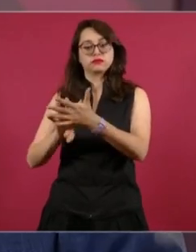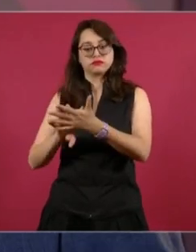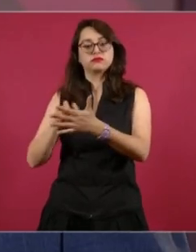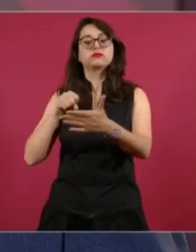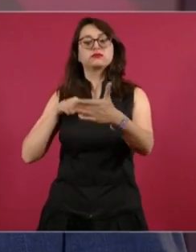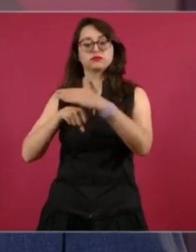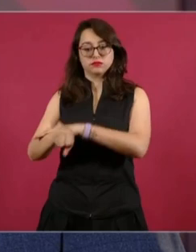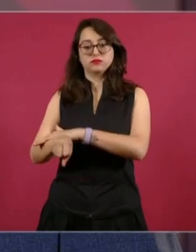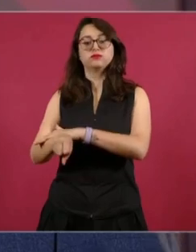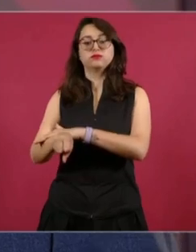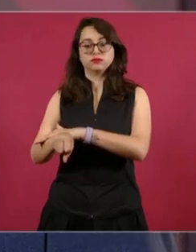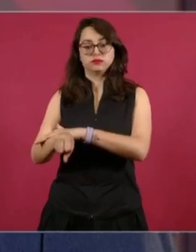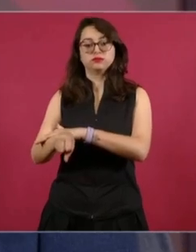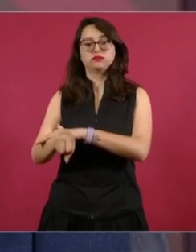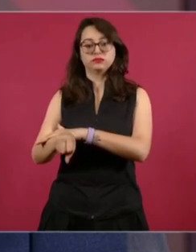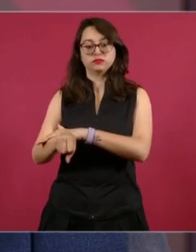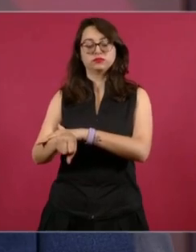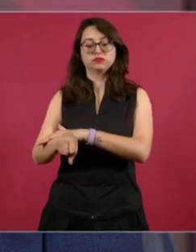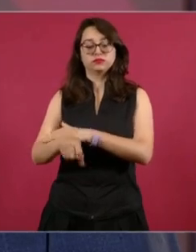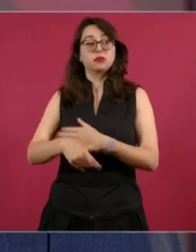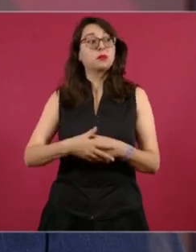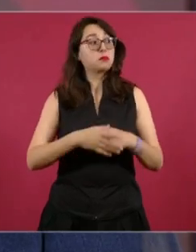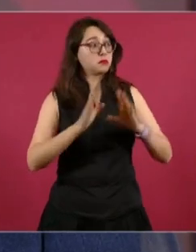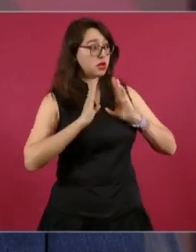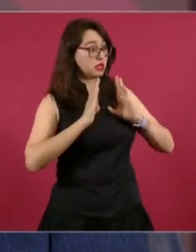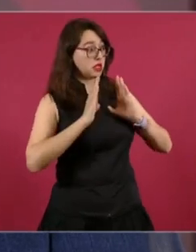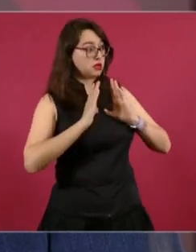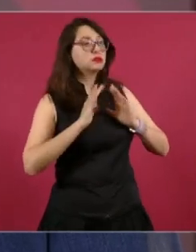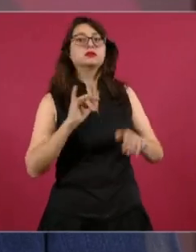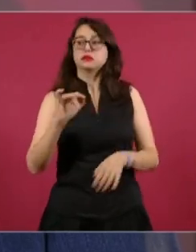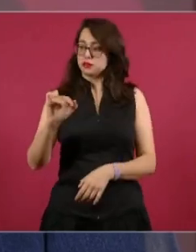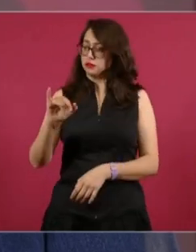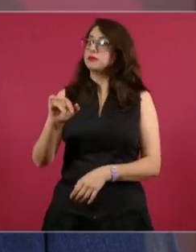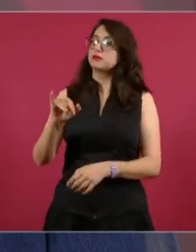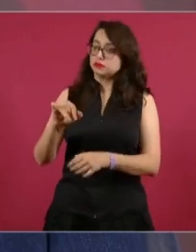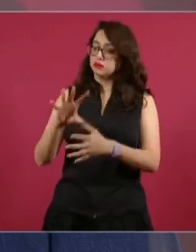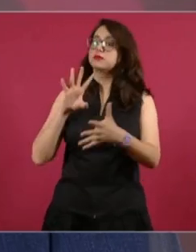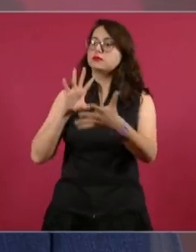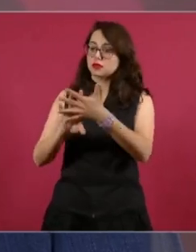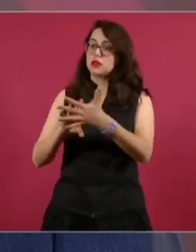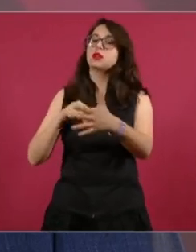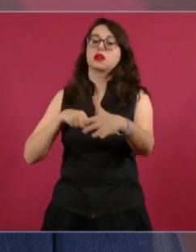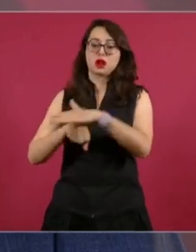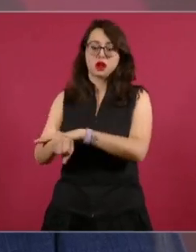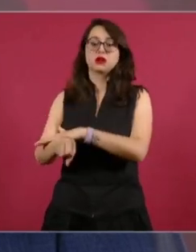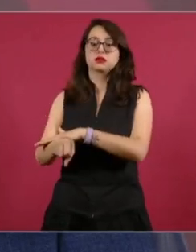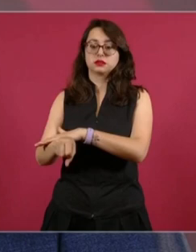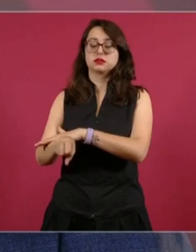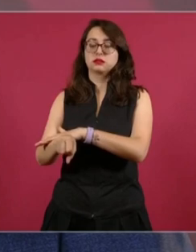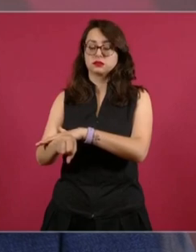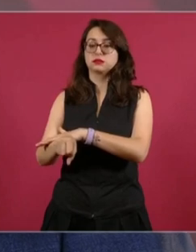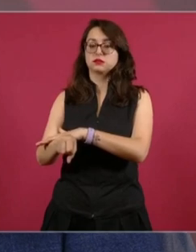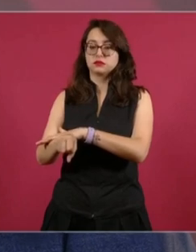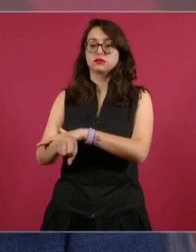el grupo. El militar que los llevó. El militar. Sí, es un